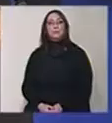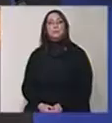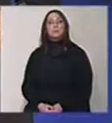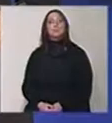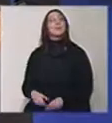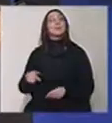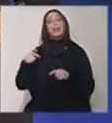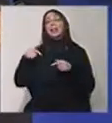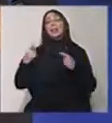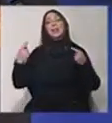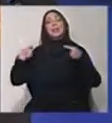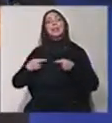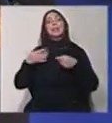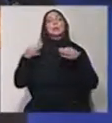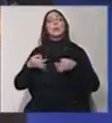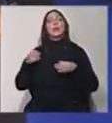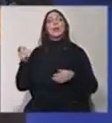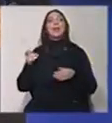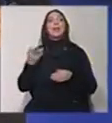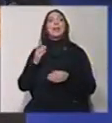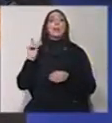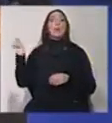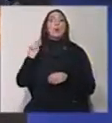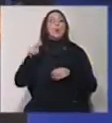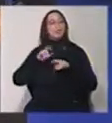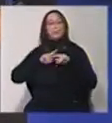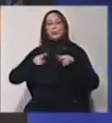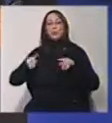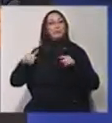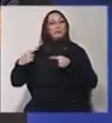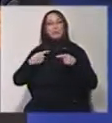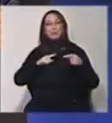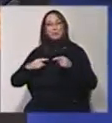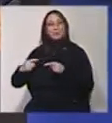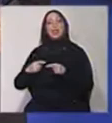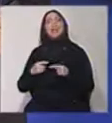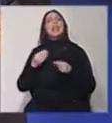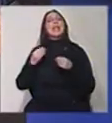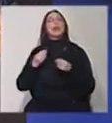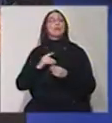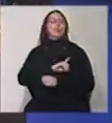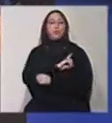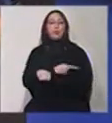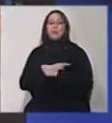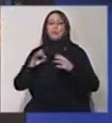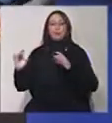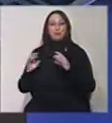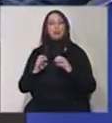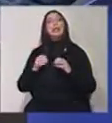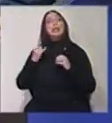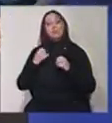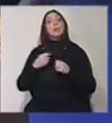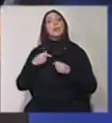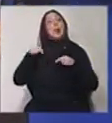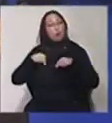Señores, el debate sobre la seguridad pública sigue estando arriba de la mesa y con mucha fuerza. De forma contundente, sí. Bueno, y